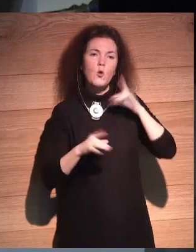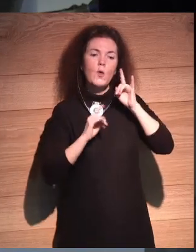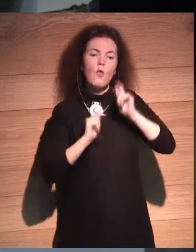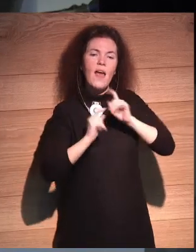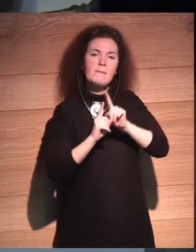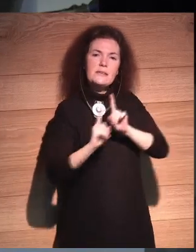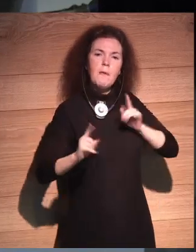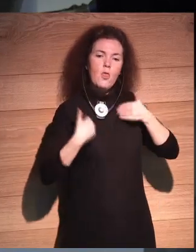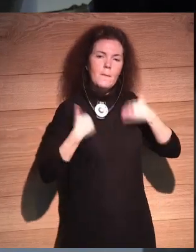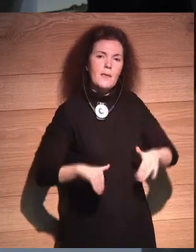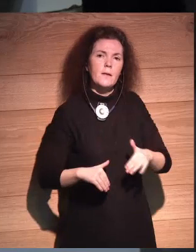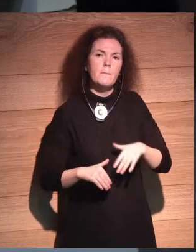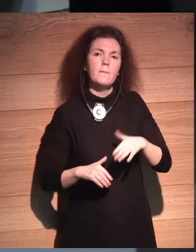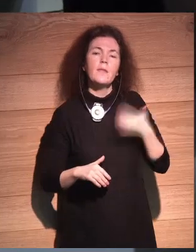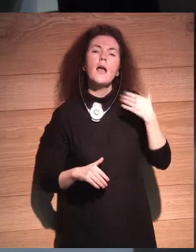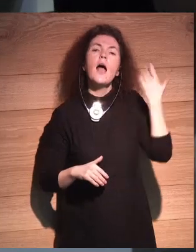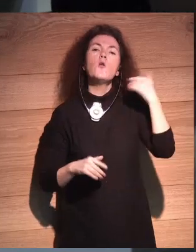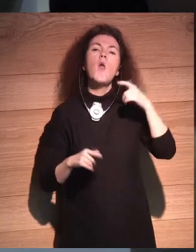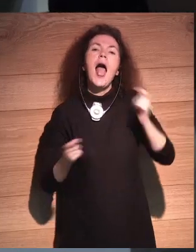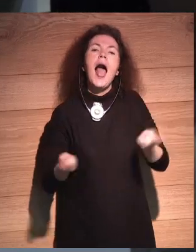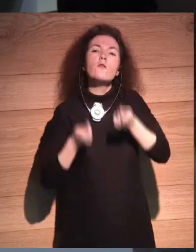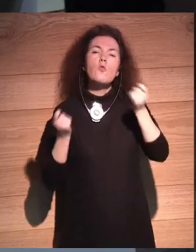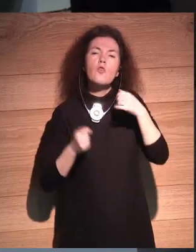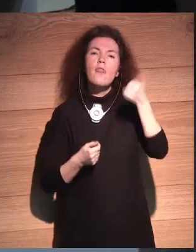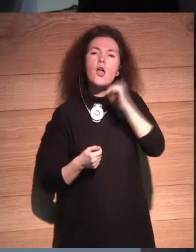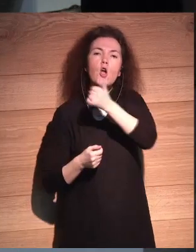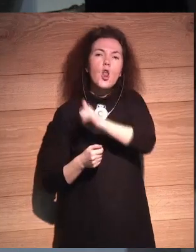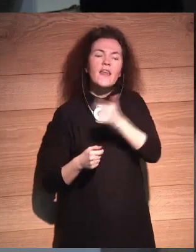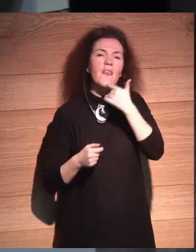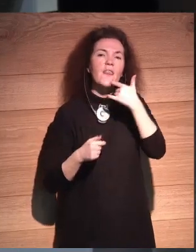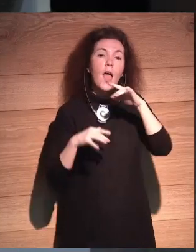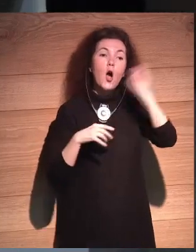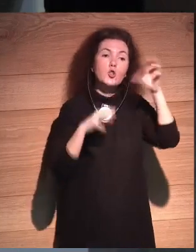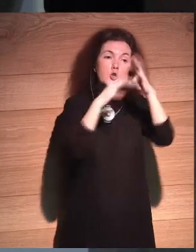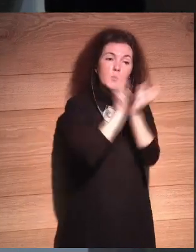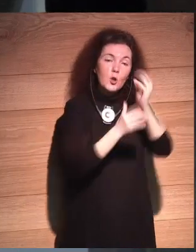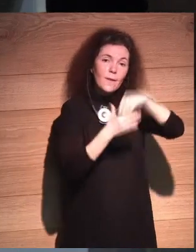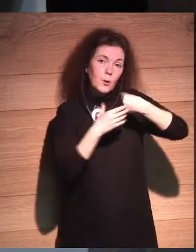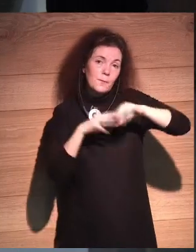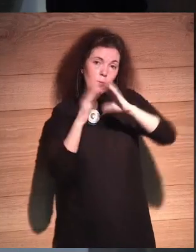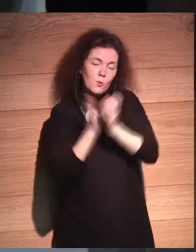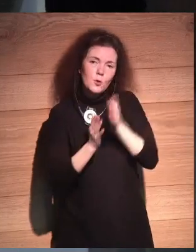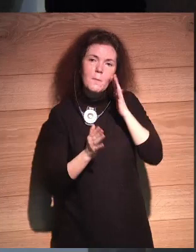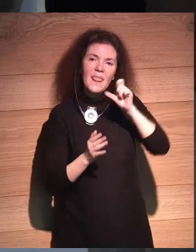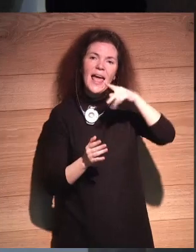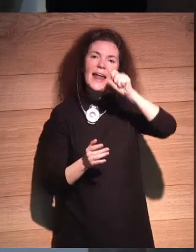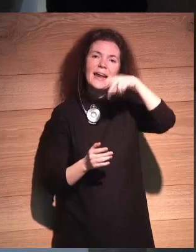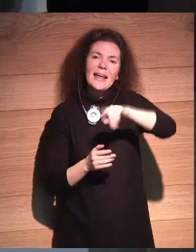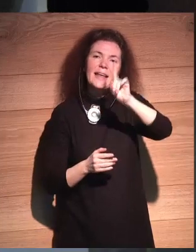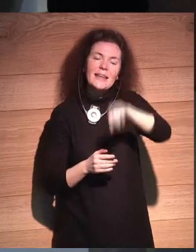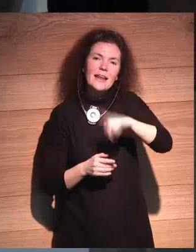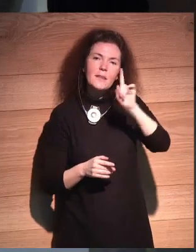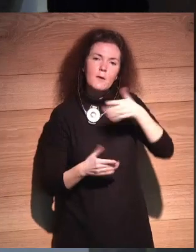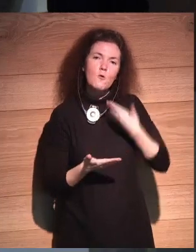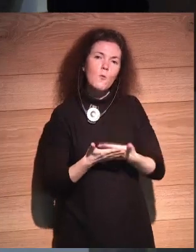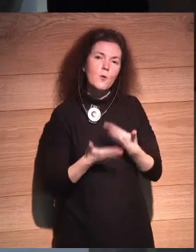Un viejo anuncio de Colonia también decía que hay otros mundos, pero están en este, y creo que Erling también quiso comprobarlo y